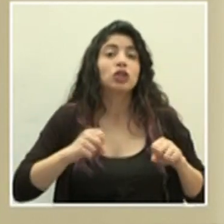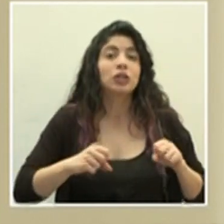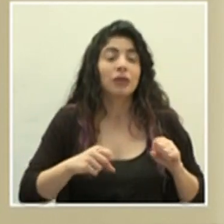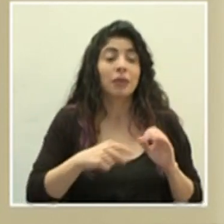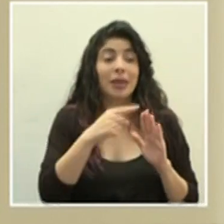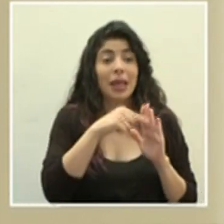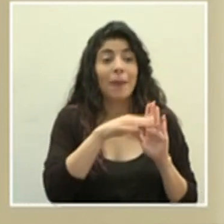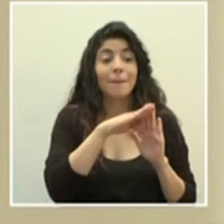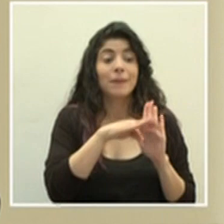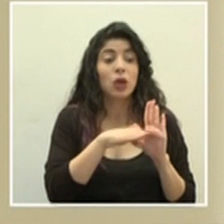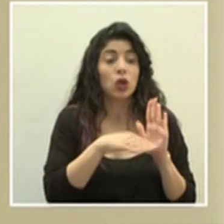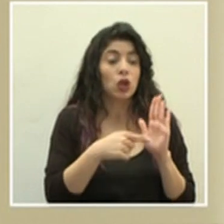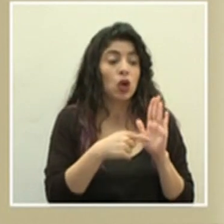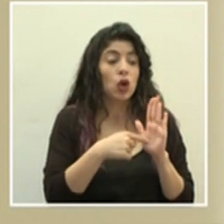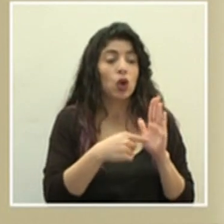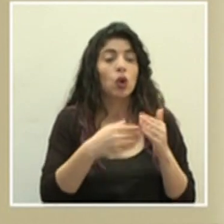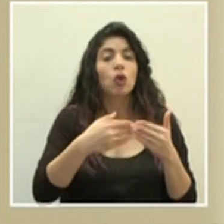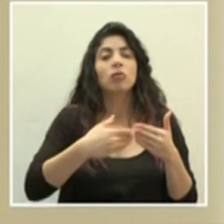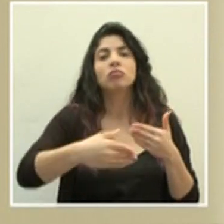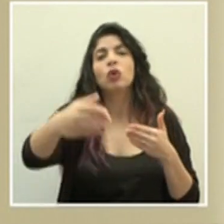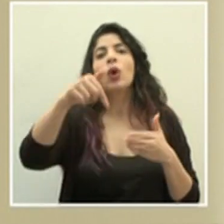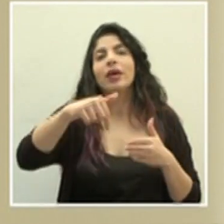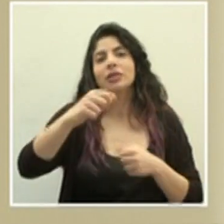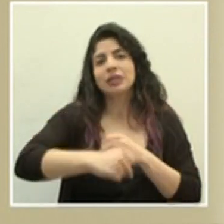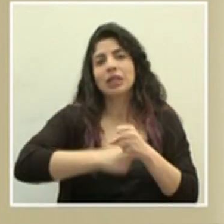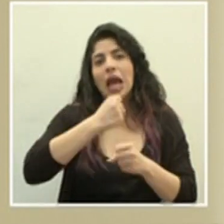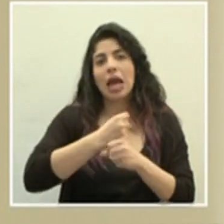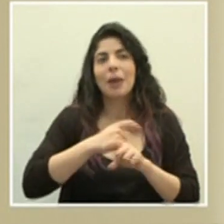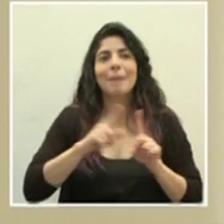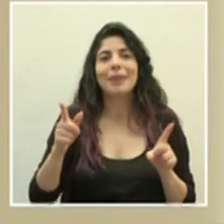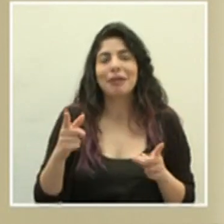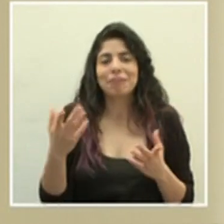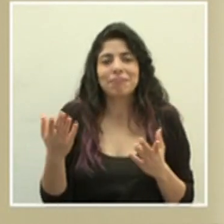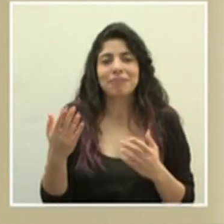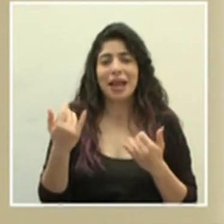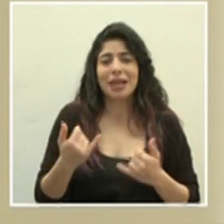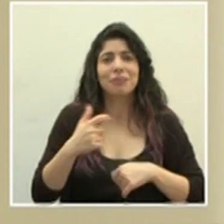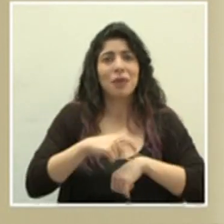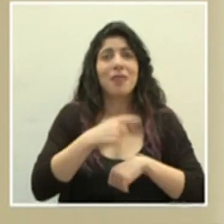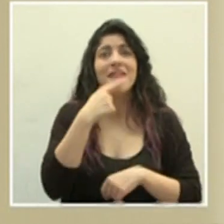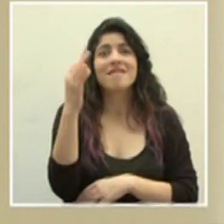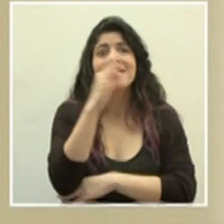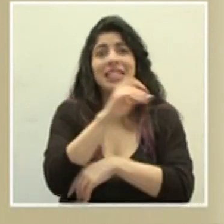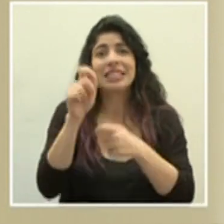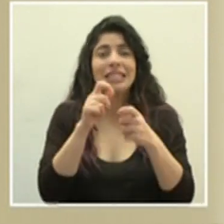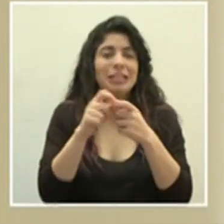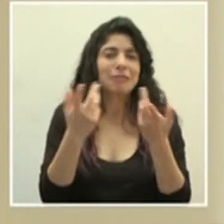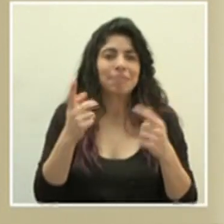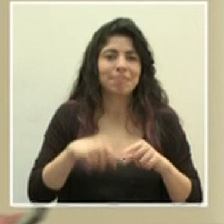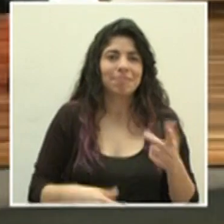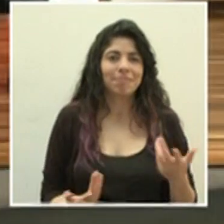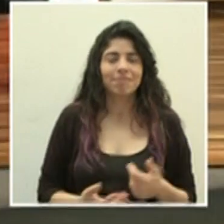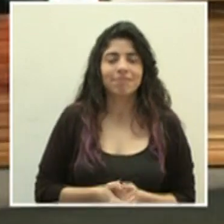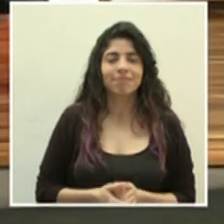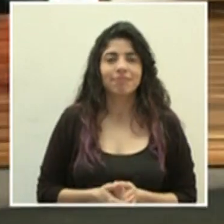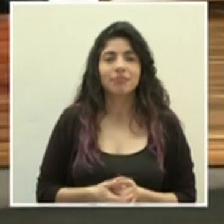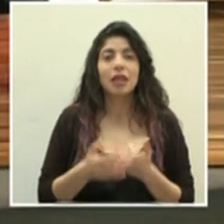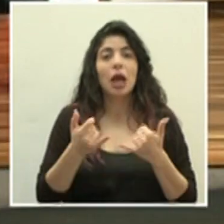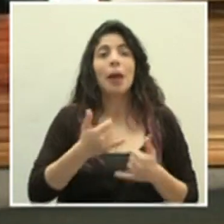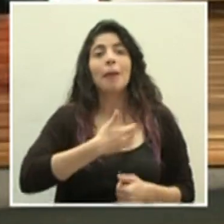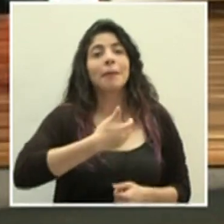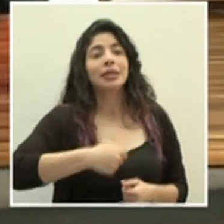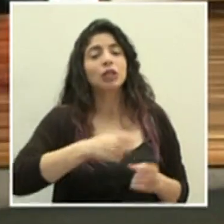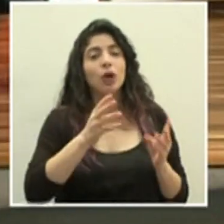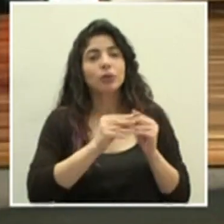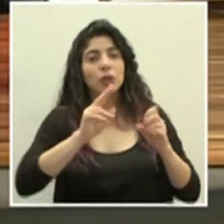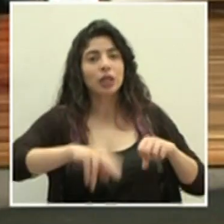sea obviamente en el transcurso del año, pero no me atrevería a adelantar en este momento una fecha exacta. Continuamos con el presidente de la